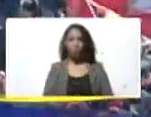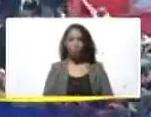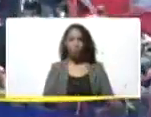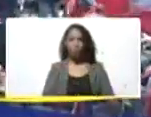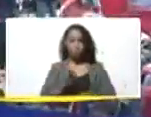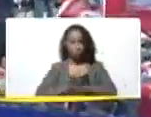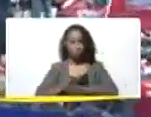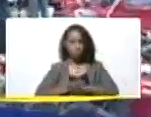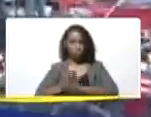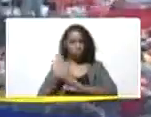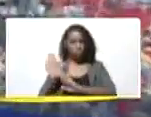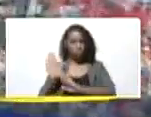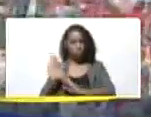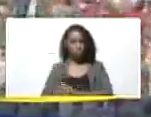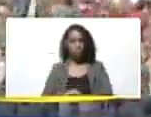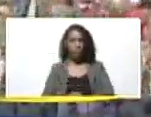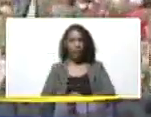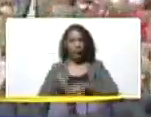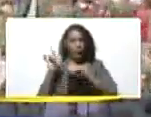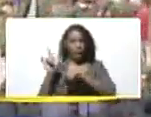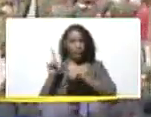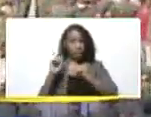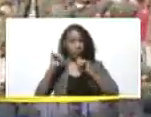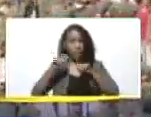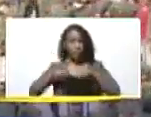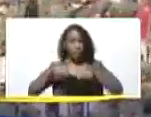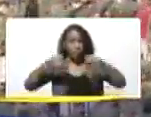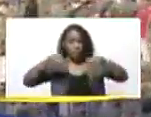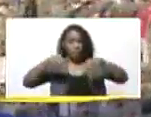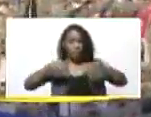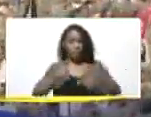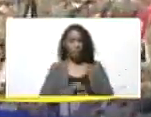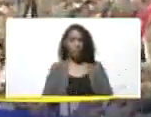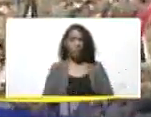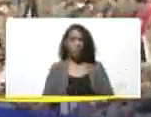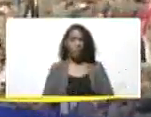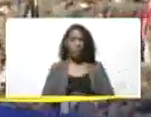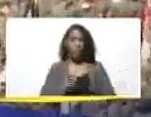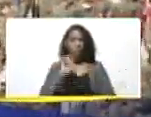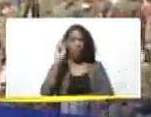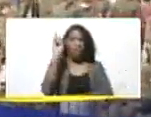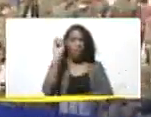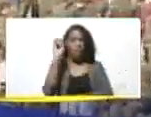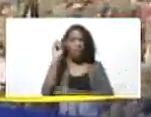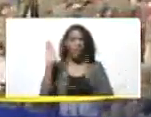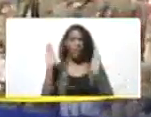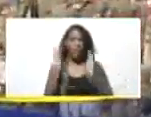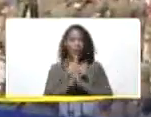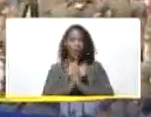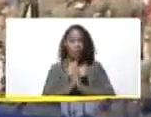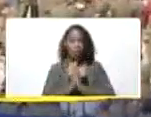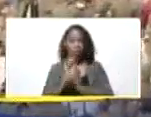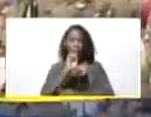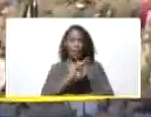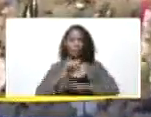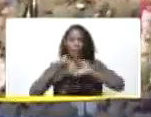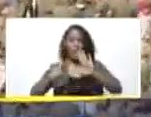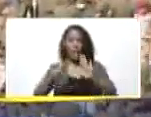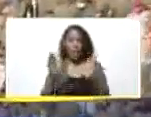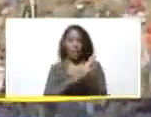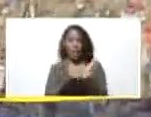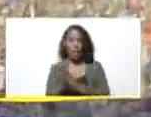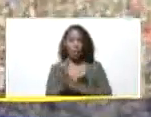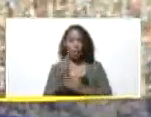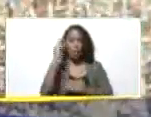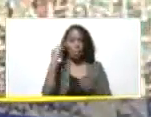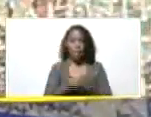precisamente, aquí mismo, un Viernes Santo, 26